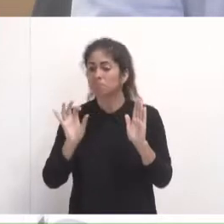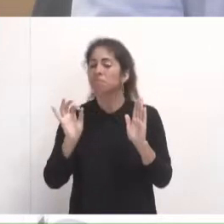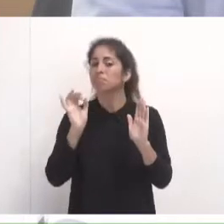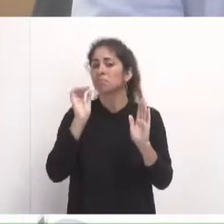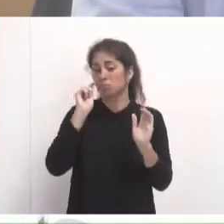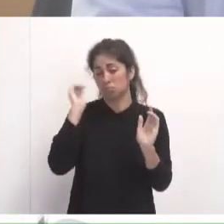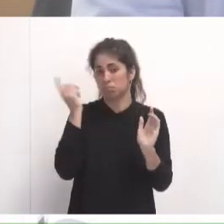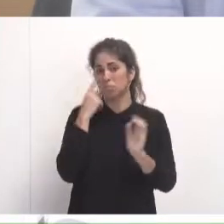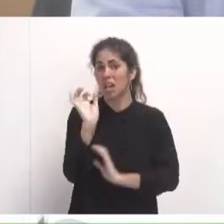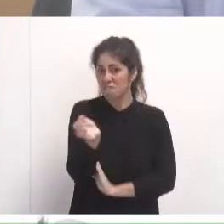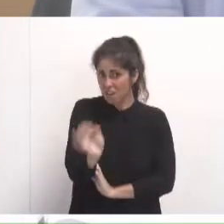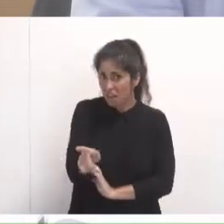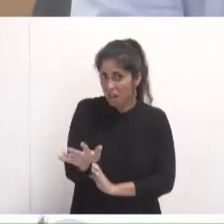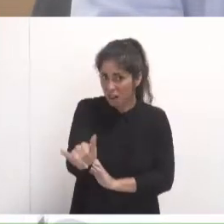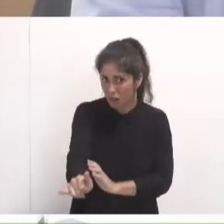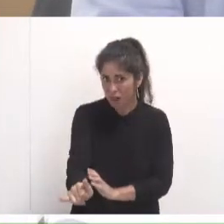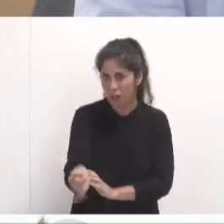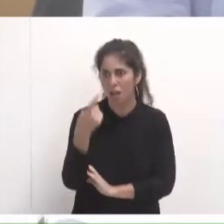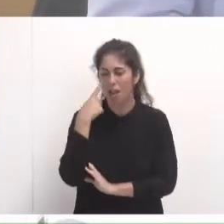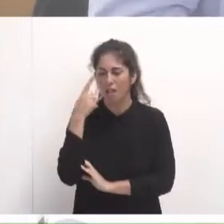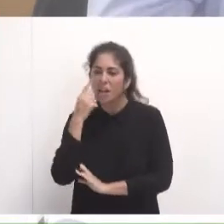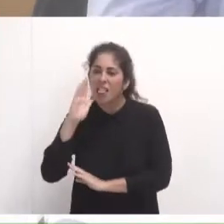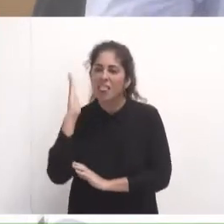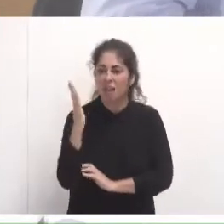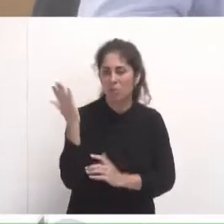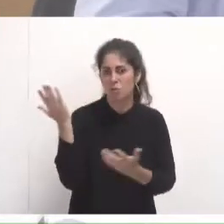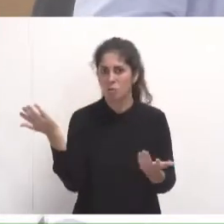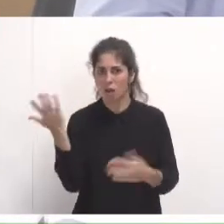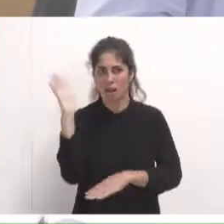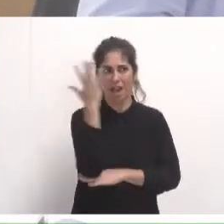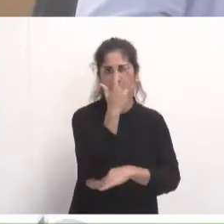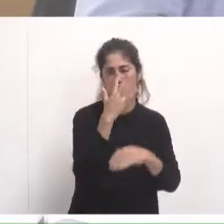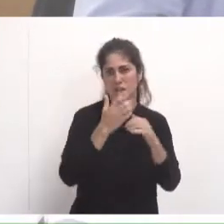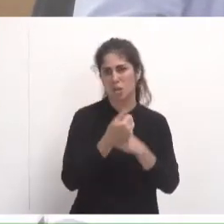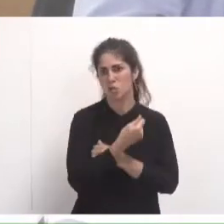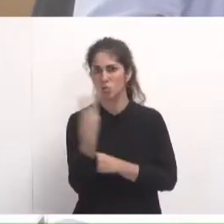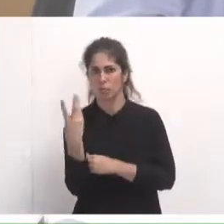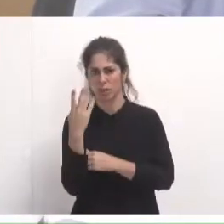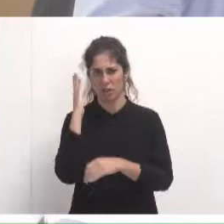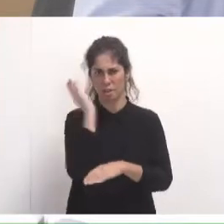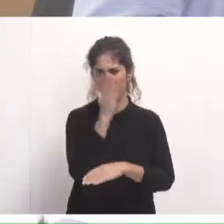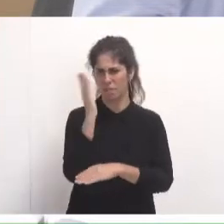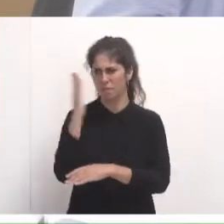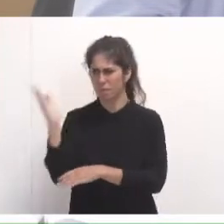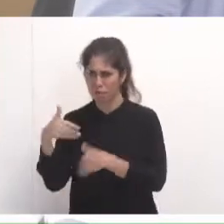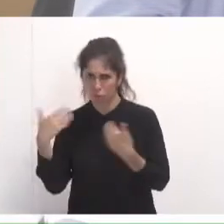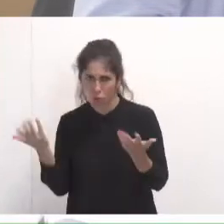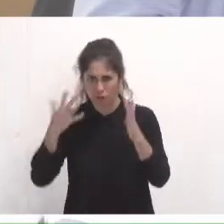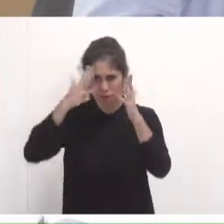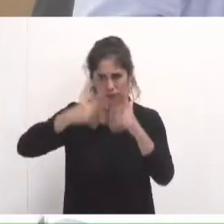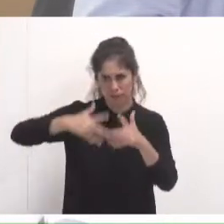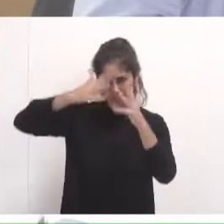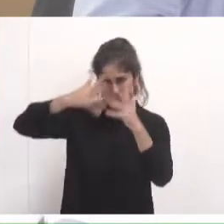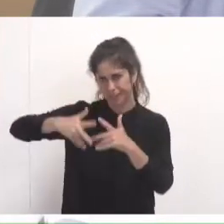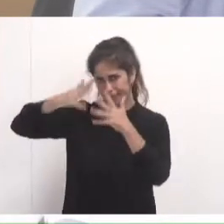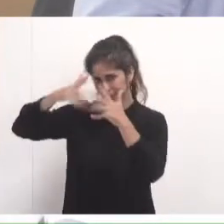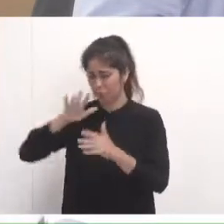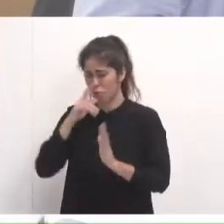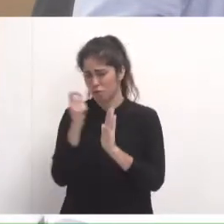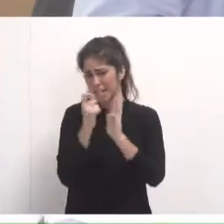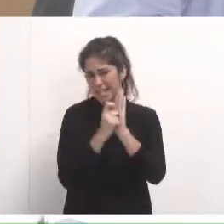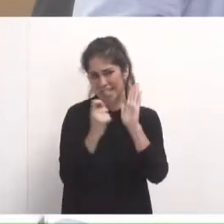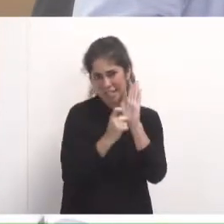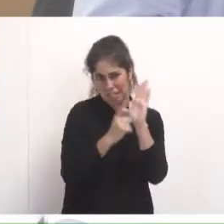daño, ¿no? El número de árboles, cepas, porcentaje de árbol afectado. O sea, hay una serie de criterios, evidentemente, eminentemente